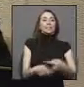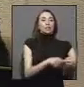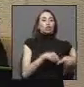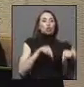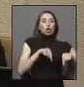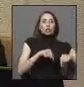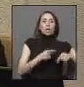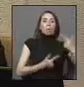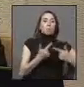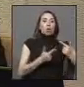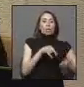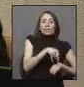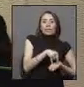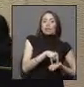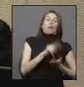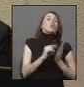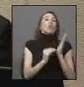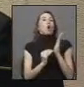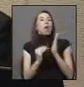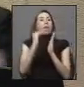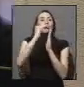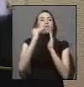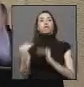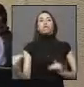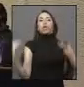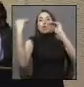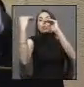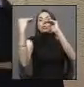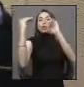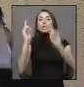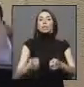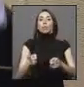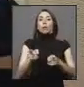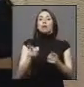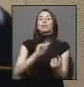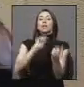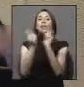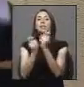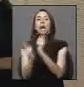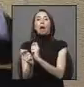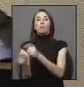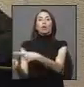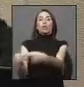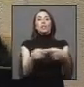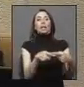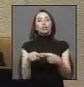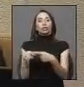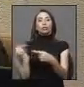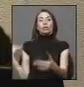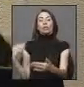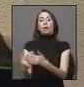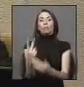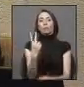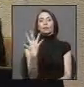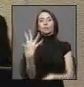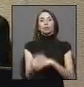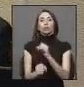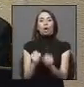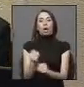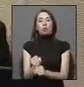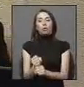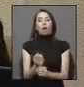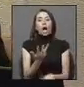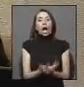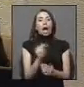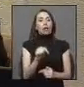ha evolucionado al mismo ritmo que la evolución y los cambios que experimentó la sociedad en los últimos 25 años, y